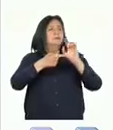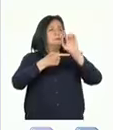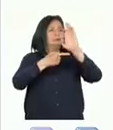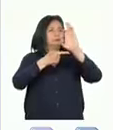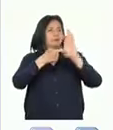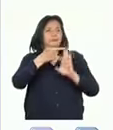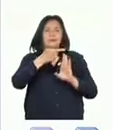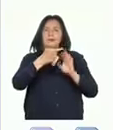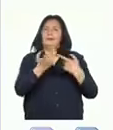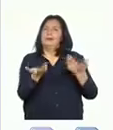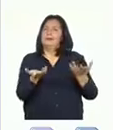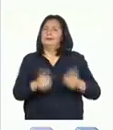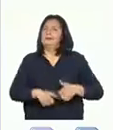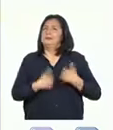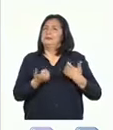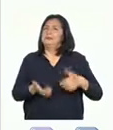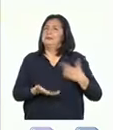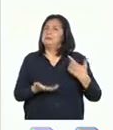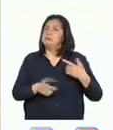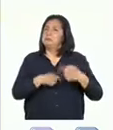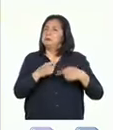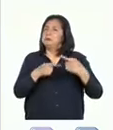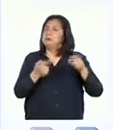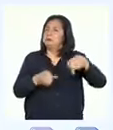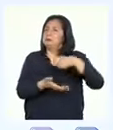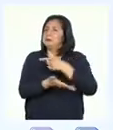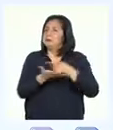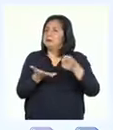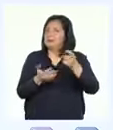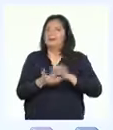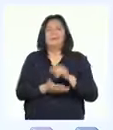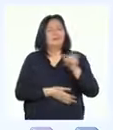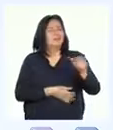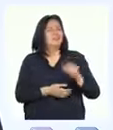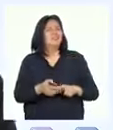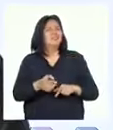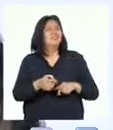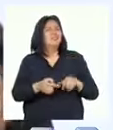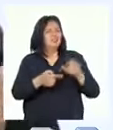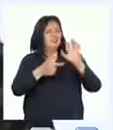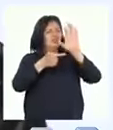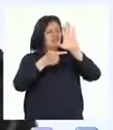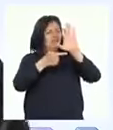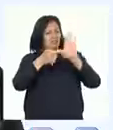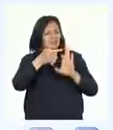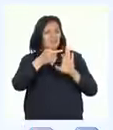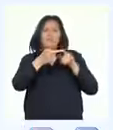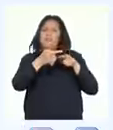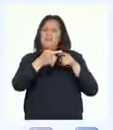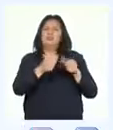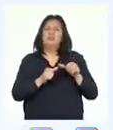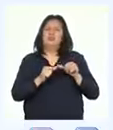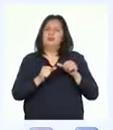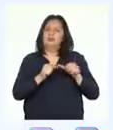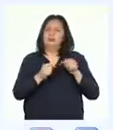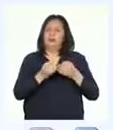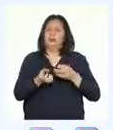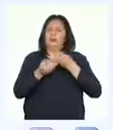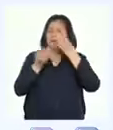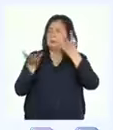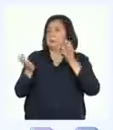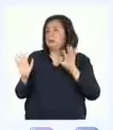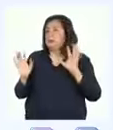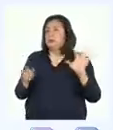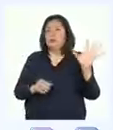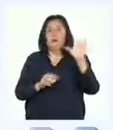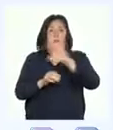contextos cotidianos como los que estamos abordando estas semanas. Las fracciones son números que comunican. Por ejemplo, que parte